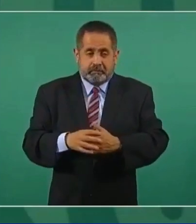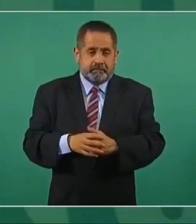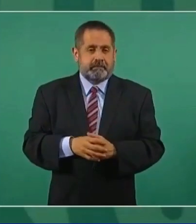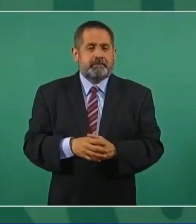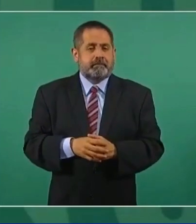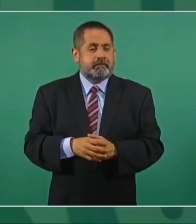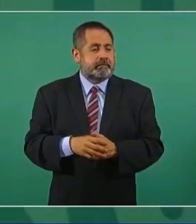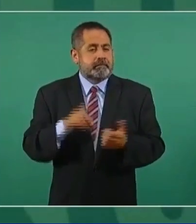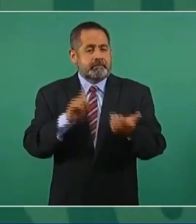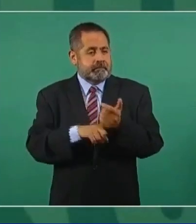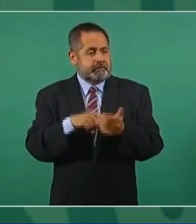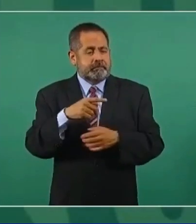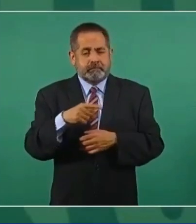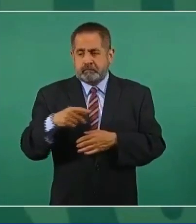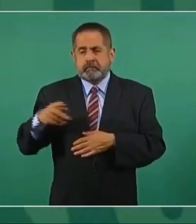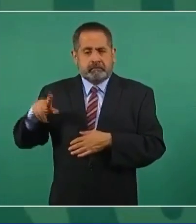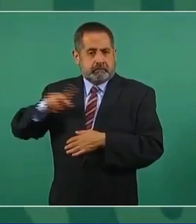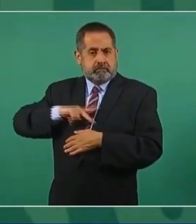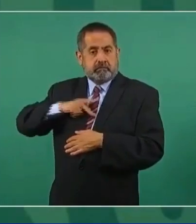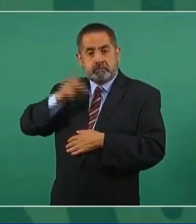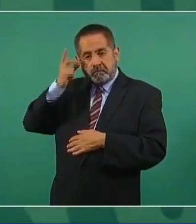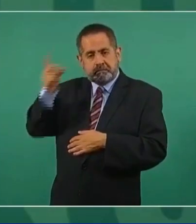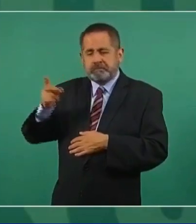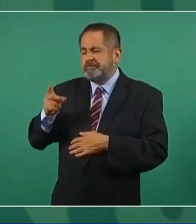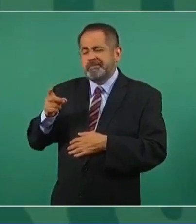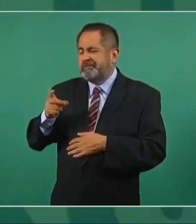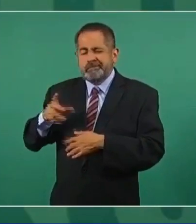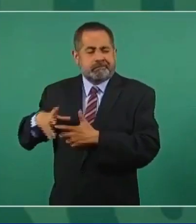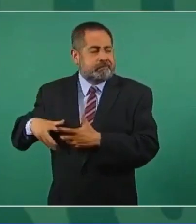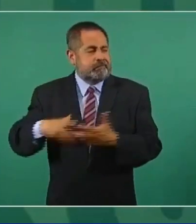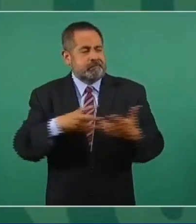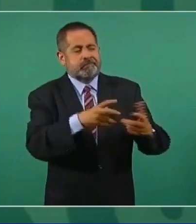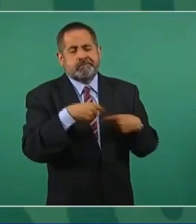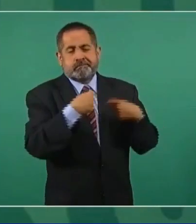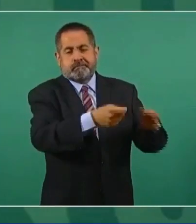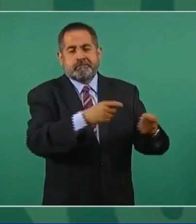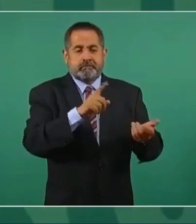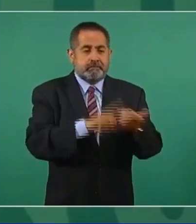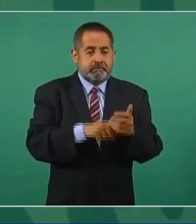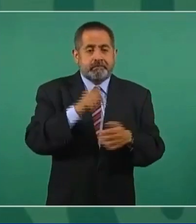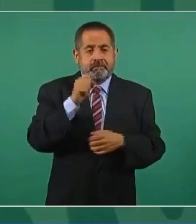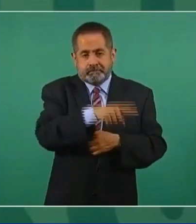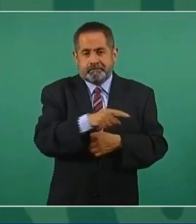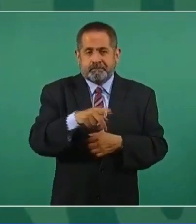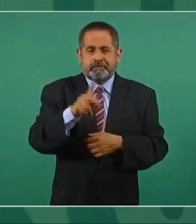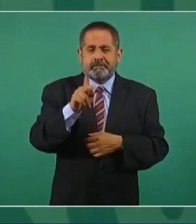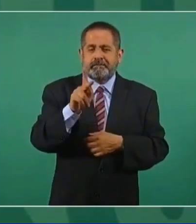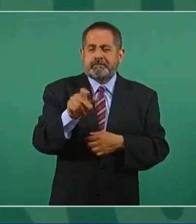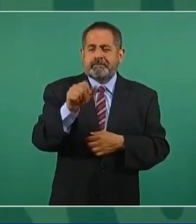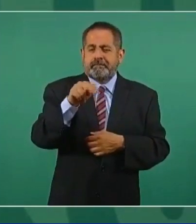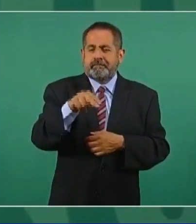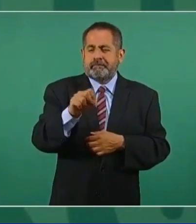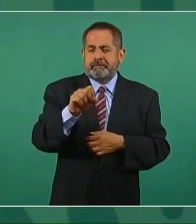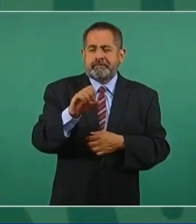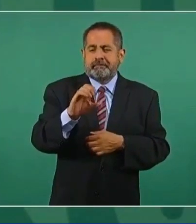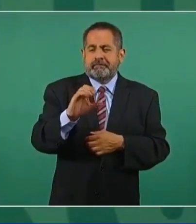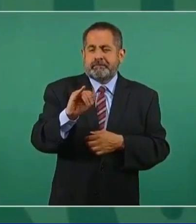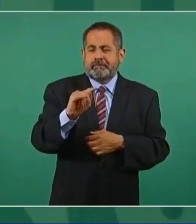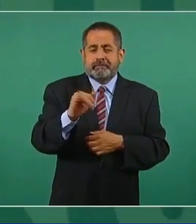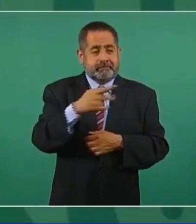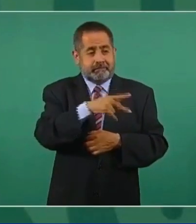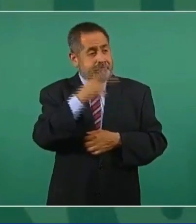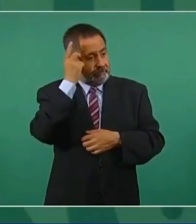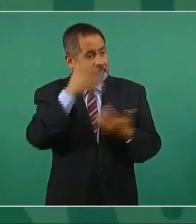que eran de la nación. Y una de estas empresas es Kansas City.